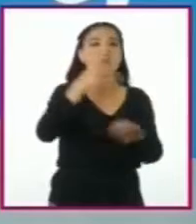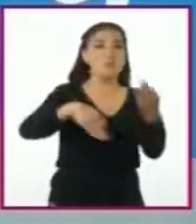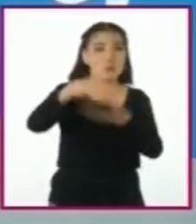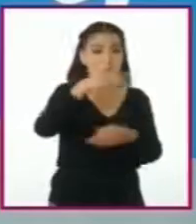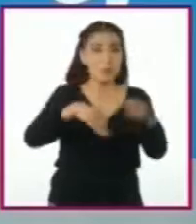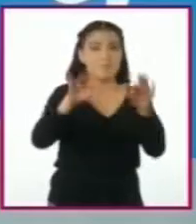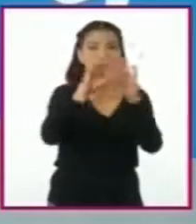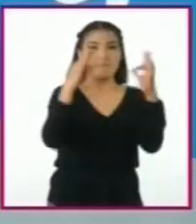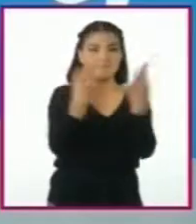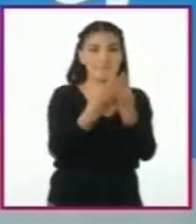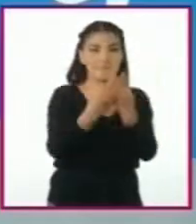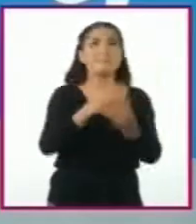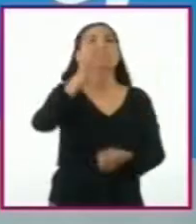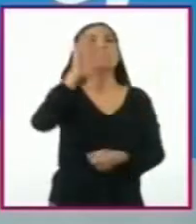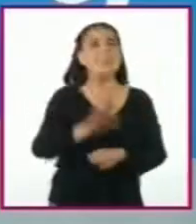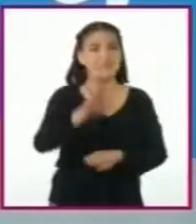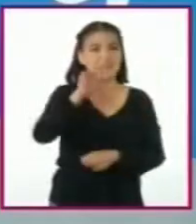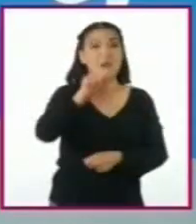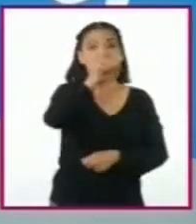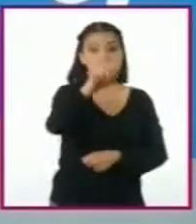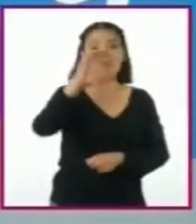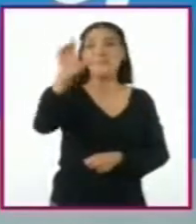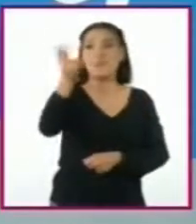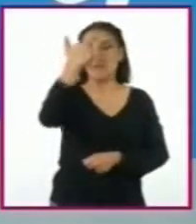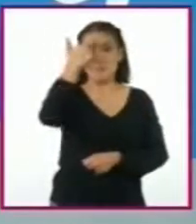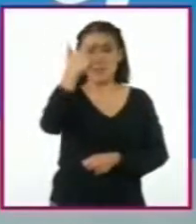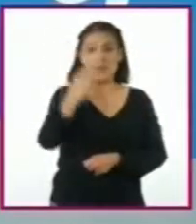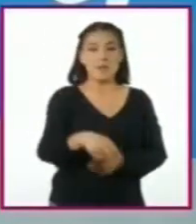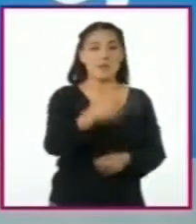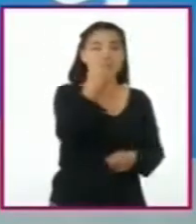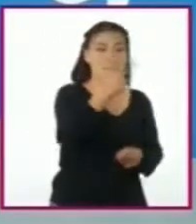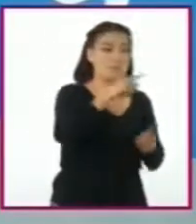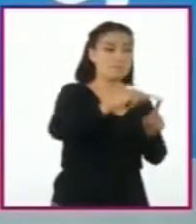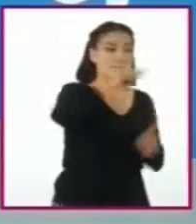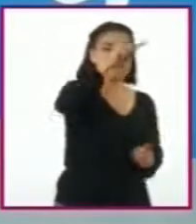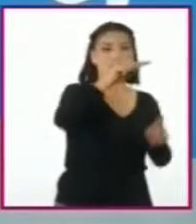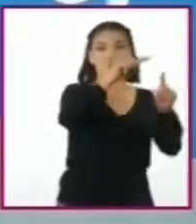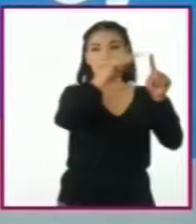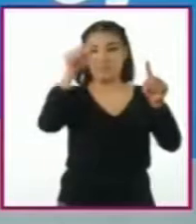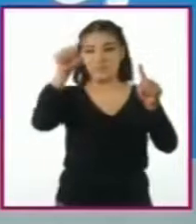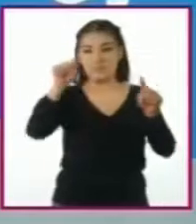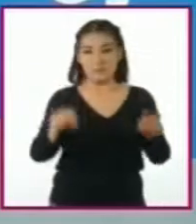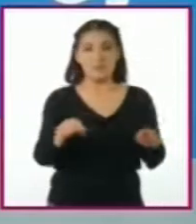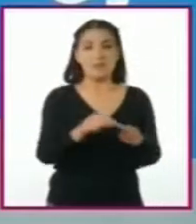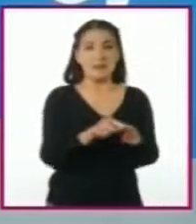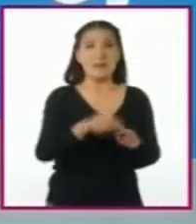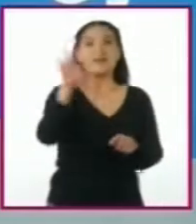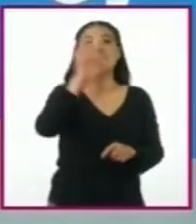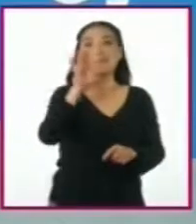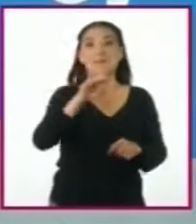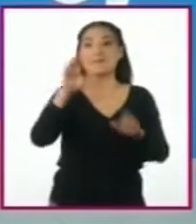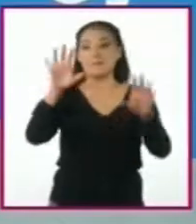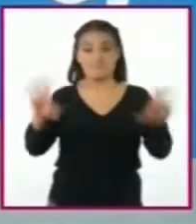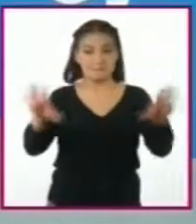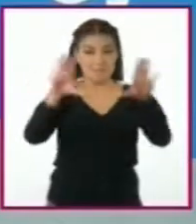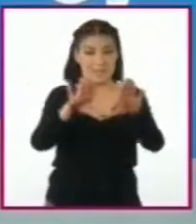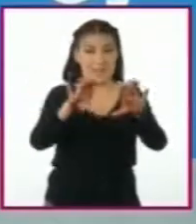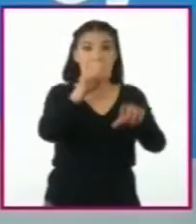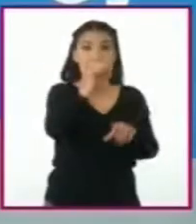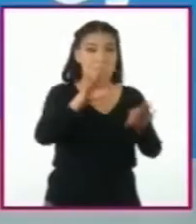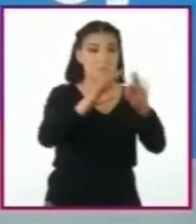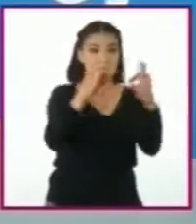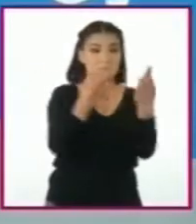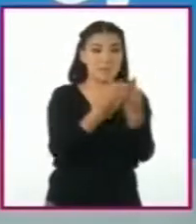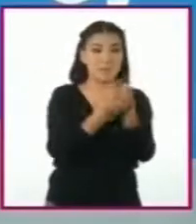son semejantes. Recuerda, dos cuadriláteros son semejantes si tienen la misma forma, pero